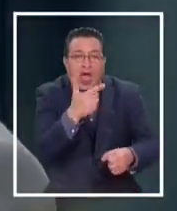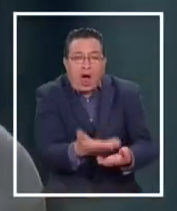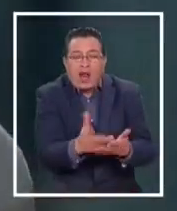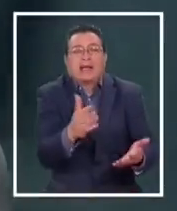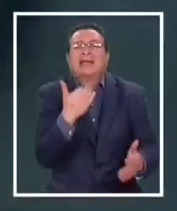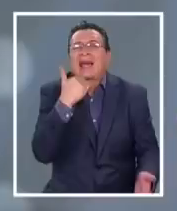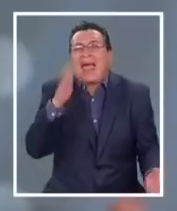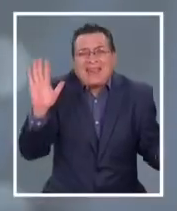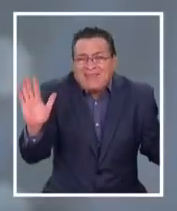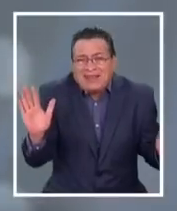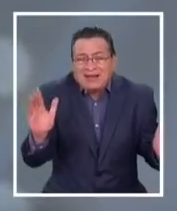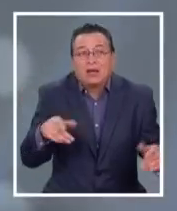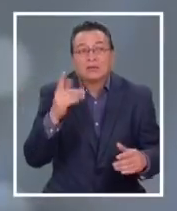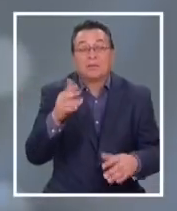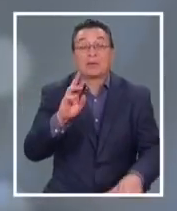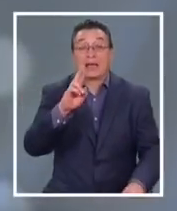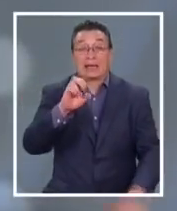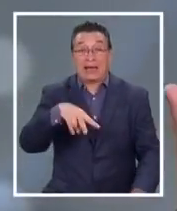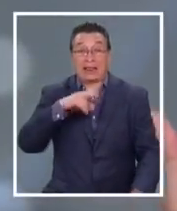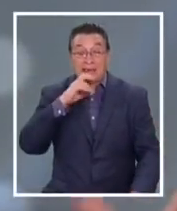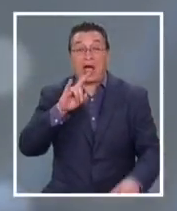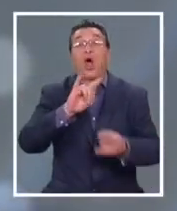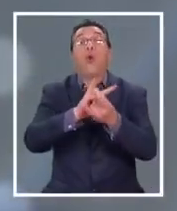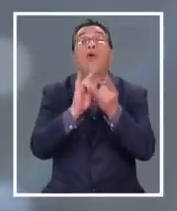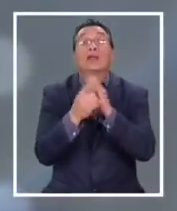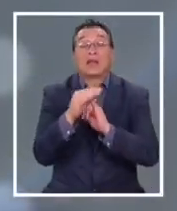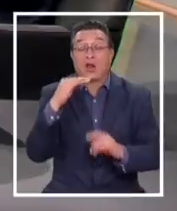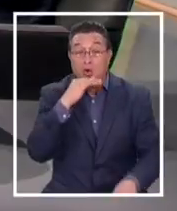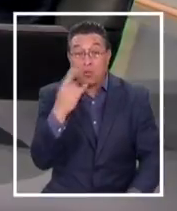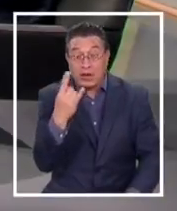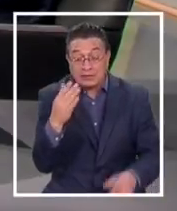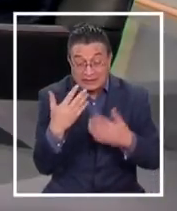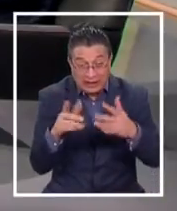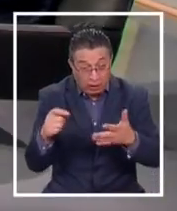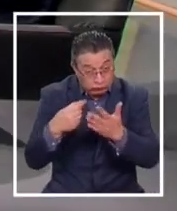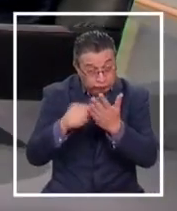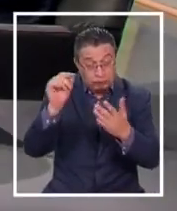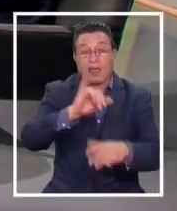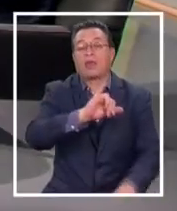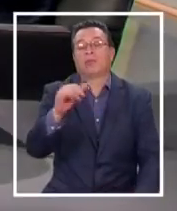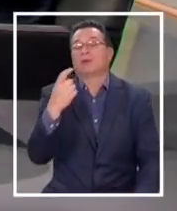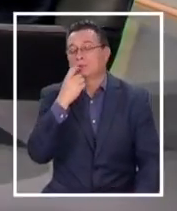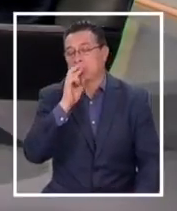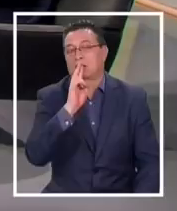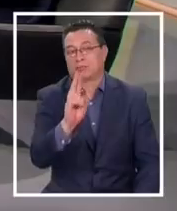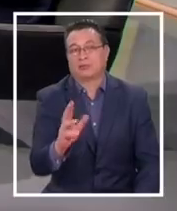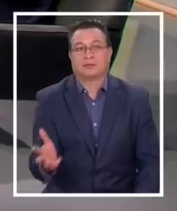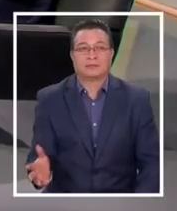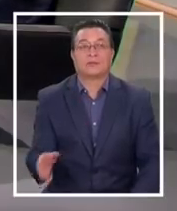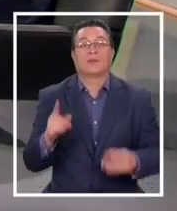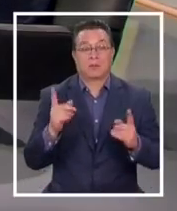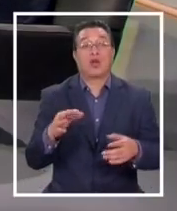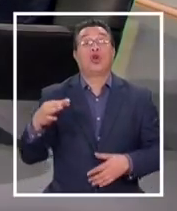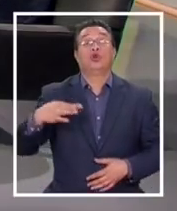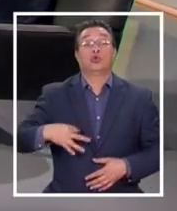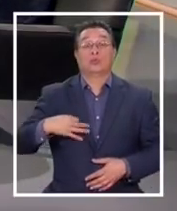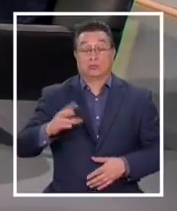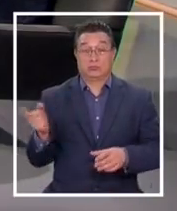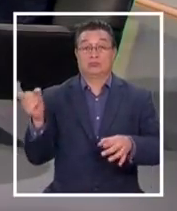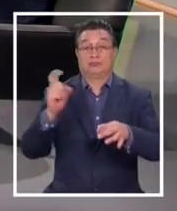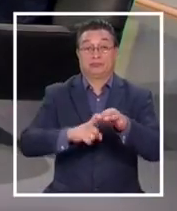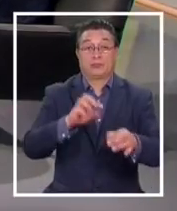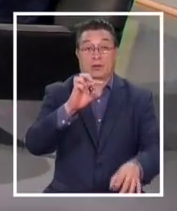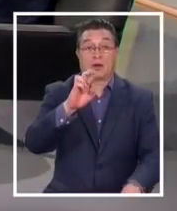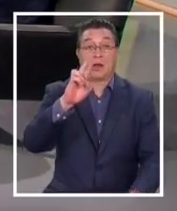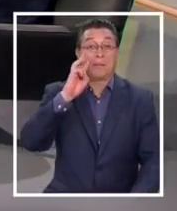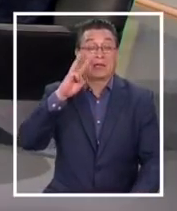que logremos la renta universal de emergencia, me vuelven a hacer la pregunta. Don Francisco Durraga. Dos cosas. Hay que informarle a la ciudadanía que si se inscribe en la primaria,